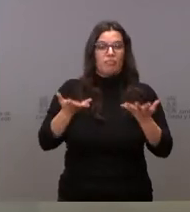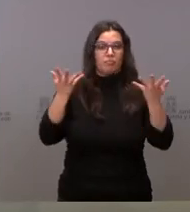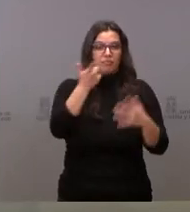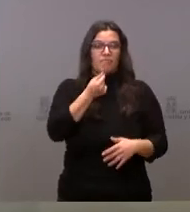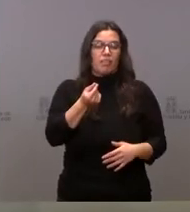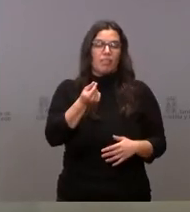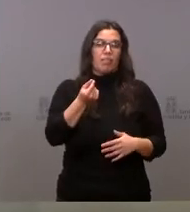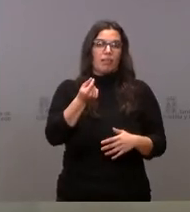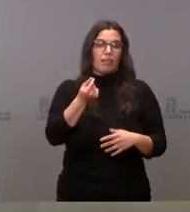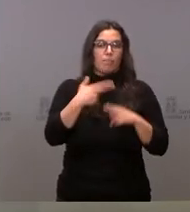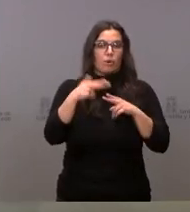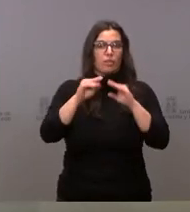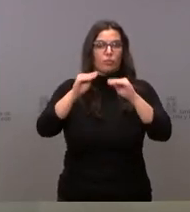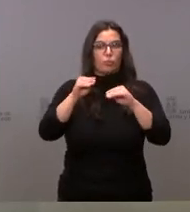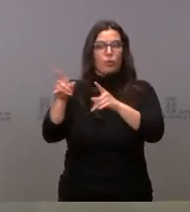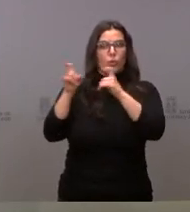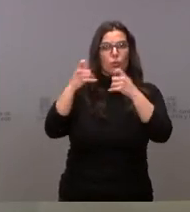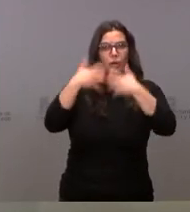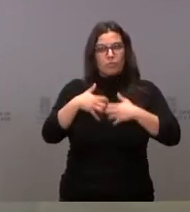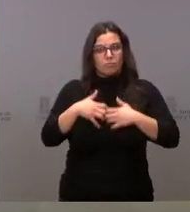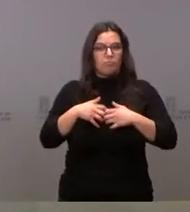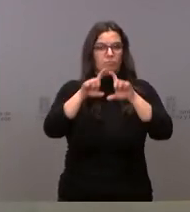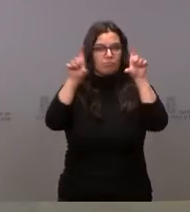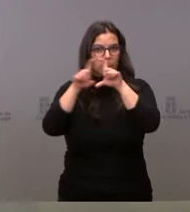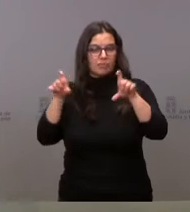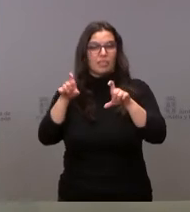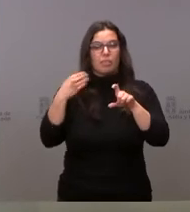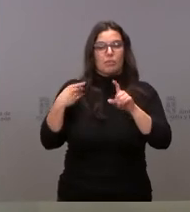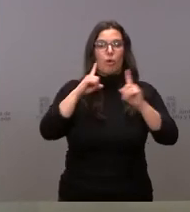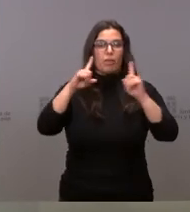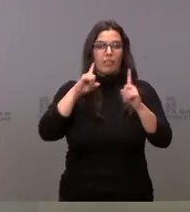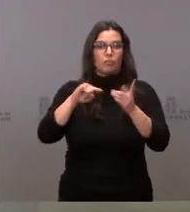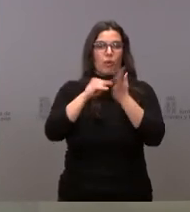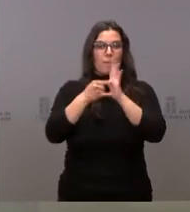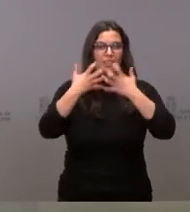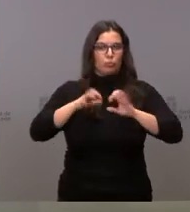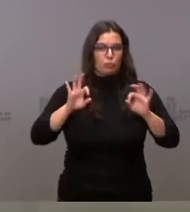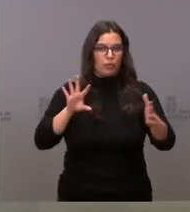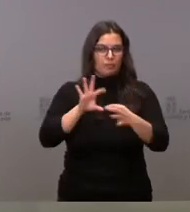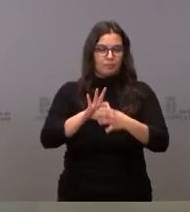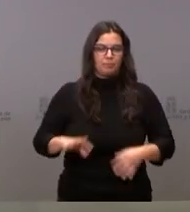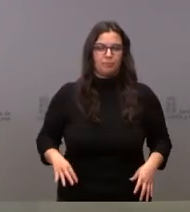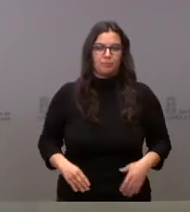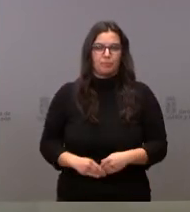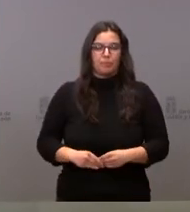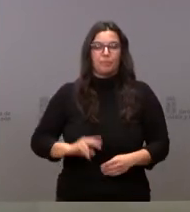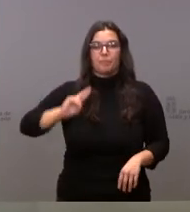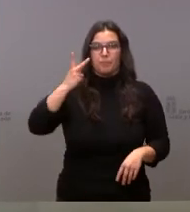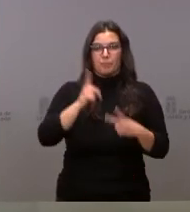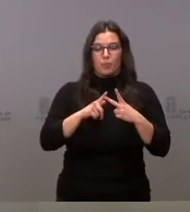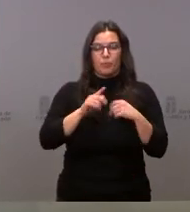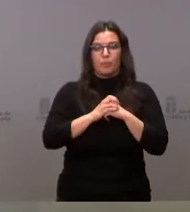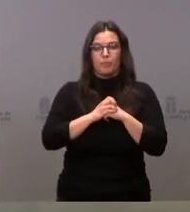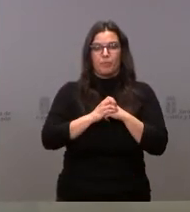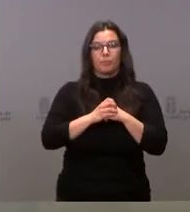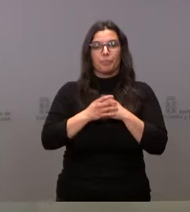su política de reindustrialización tal y como habíamos previsto en el plan industrial en segundo lugar les informo que